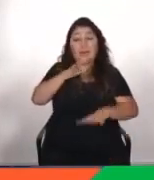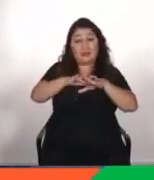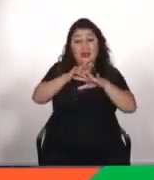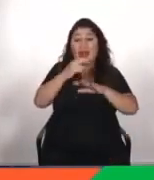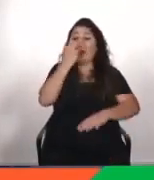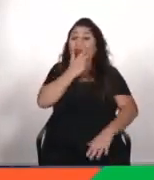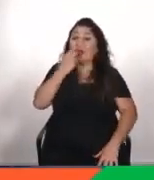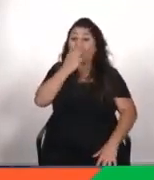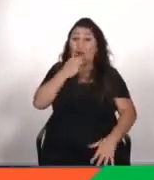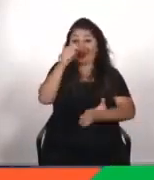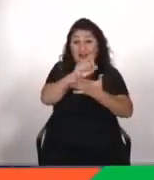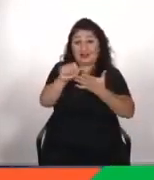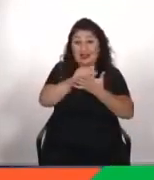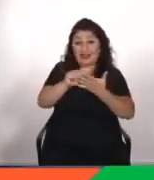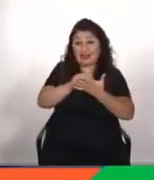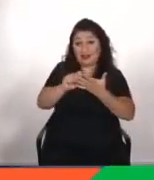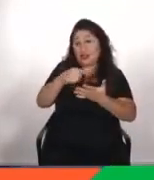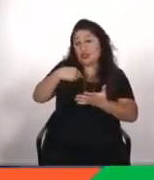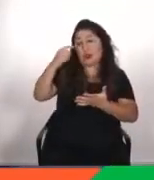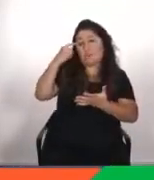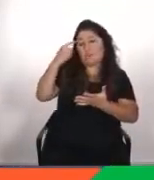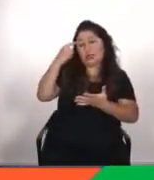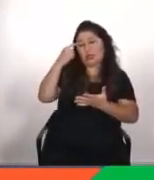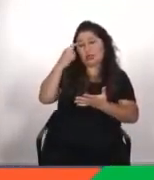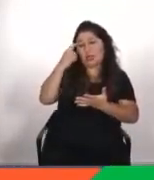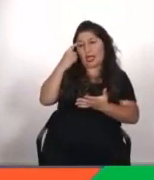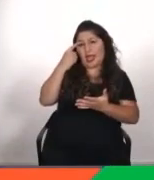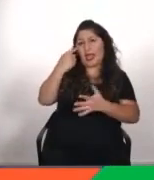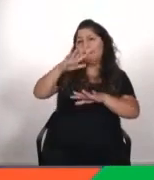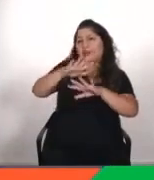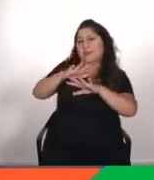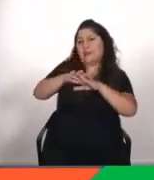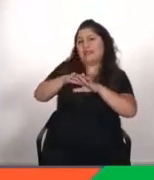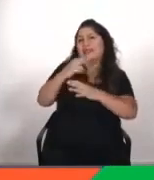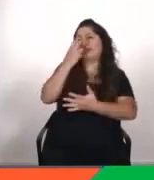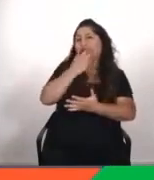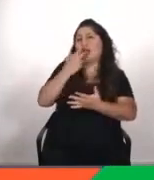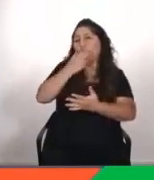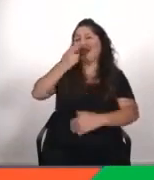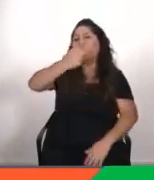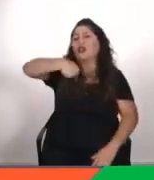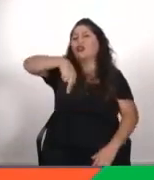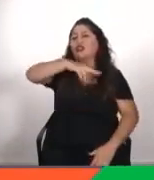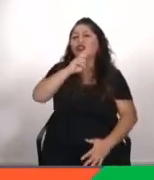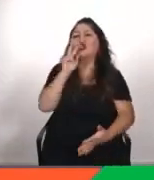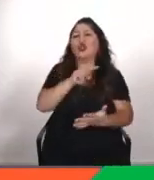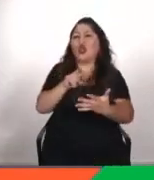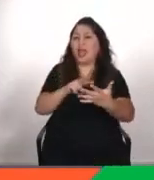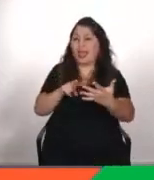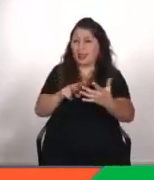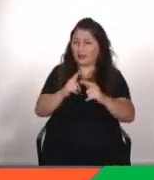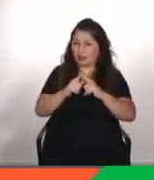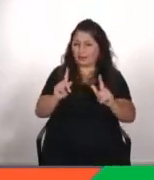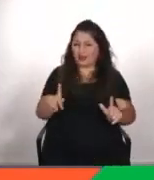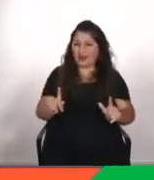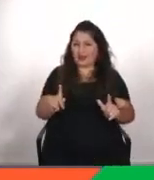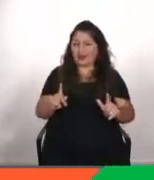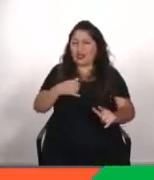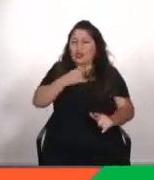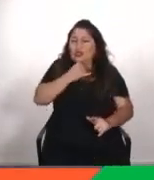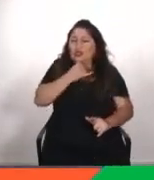más bien creo que la matemática es el lenguaje en el que nosotros leemos la naturaleza, que no es exactamente lo mismo. Yo no sé si la matemática está